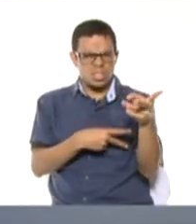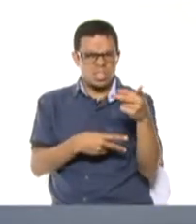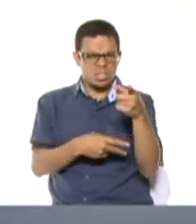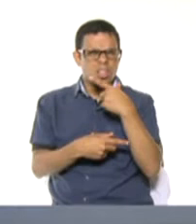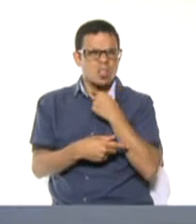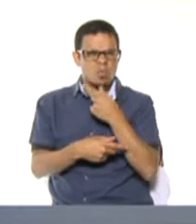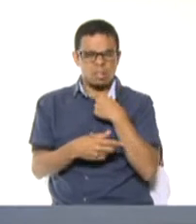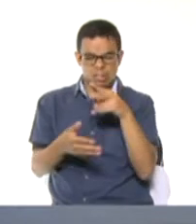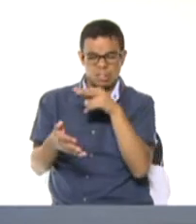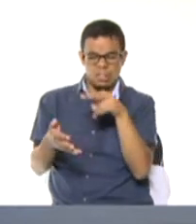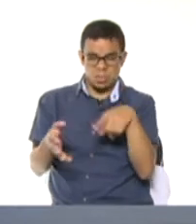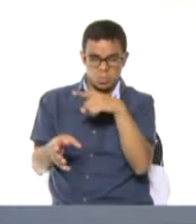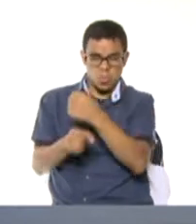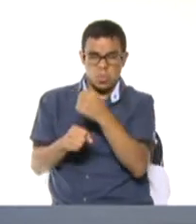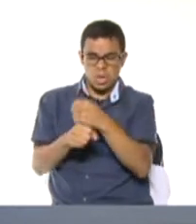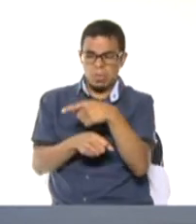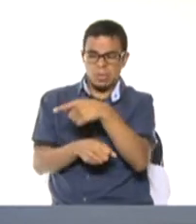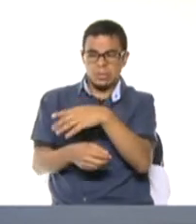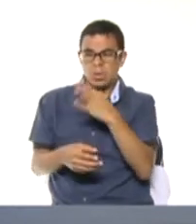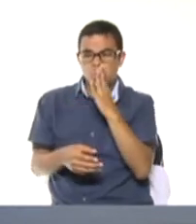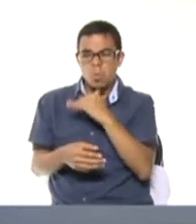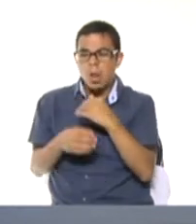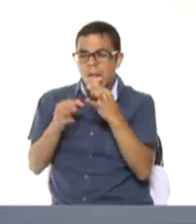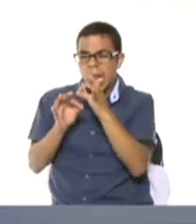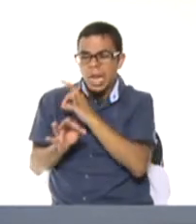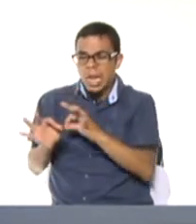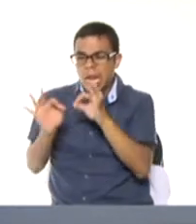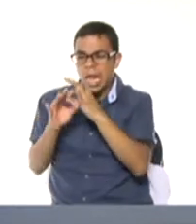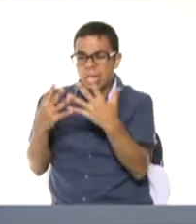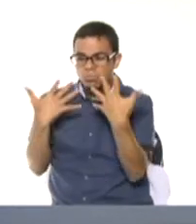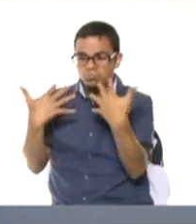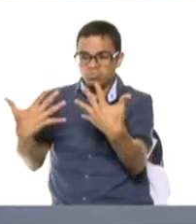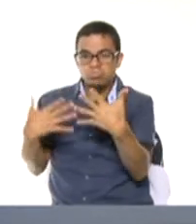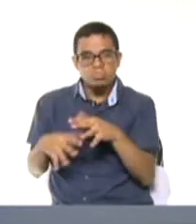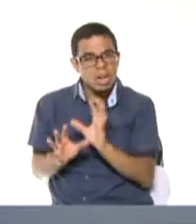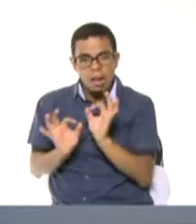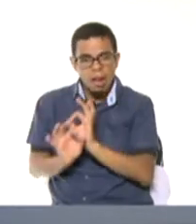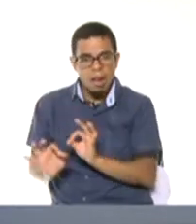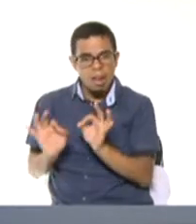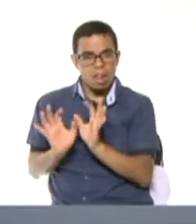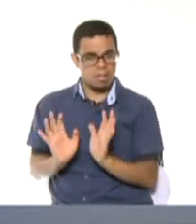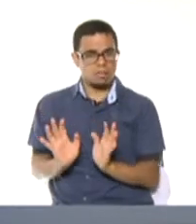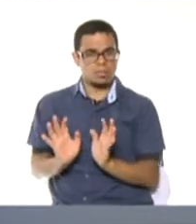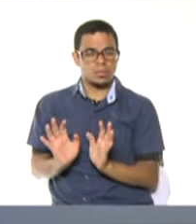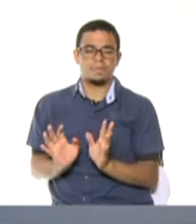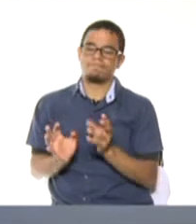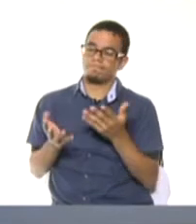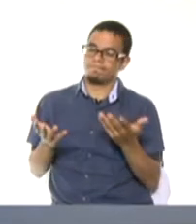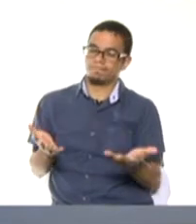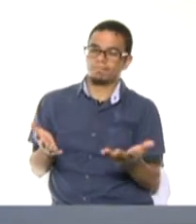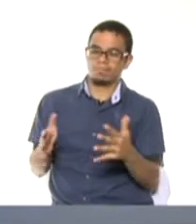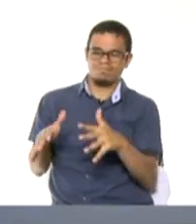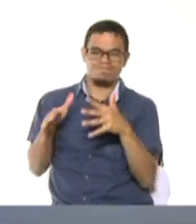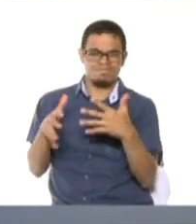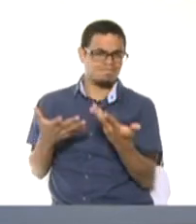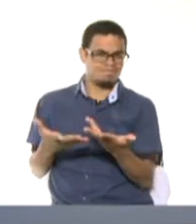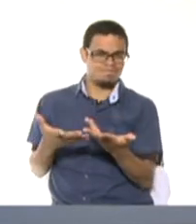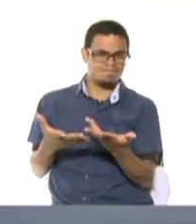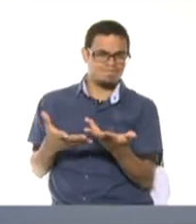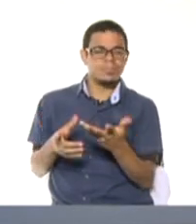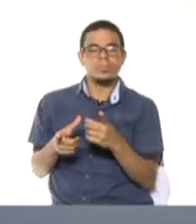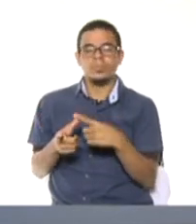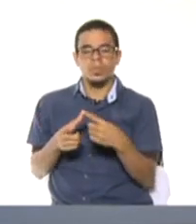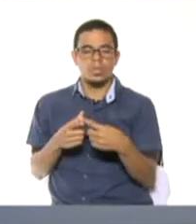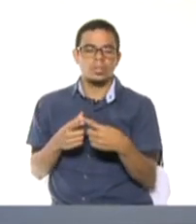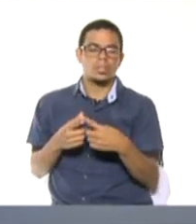leer? Claro que no. Entonces debemos de presentar algo creativo, algo muy vistoso para que podamos hacer